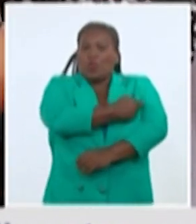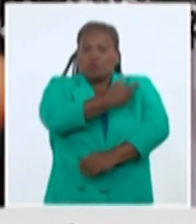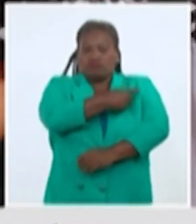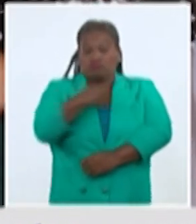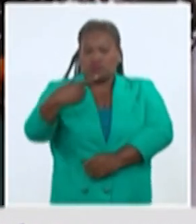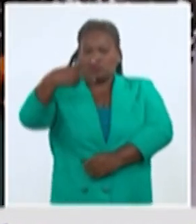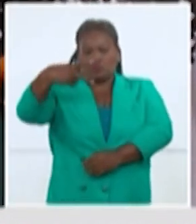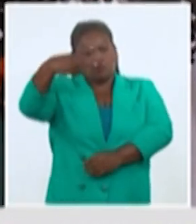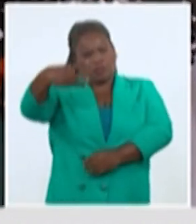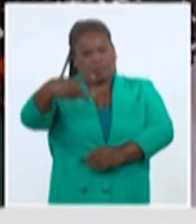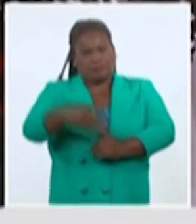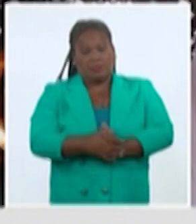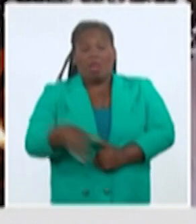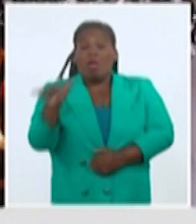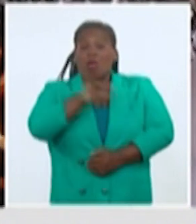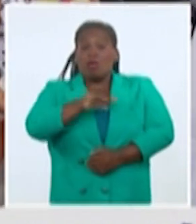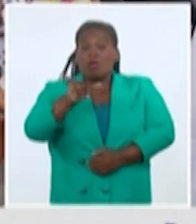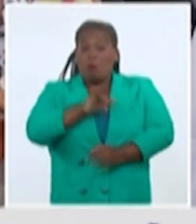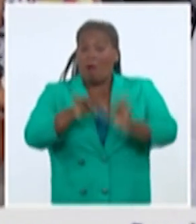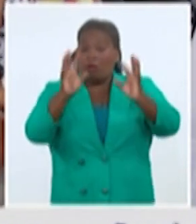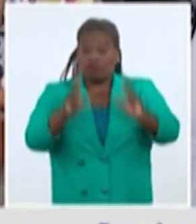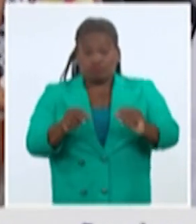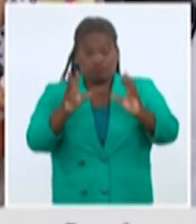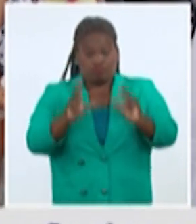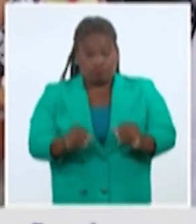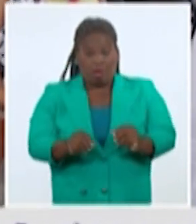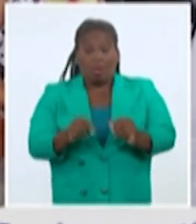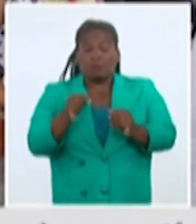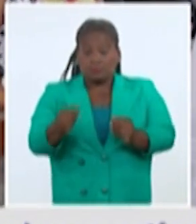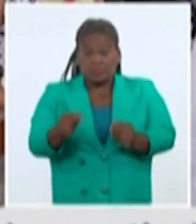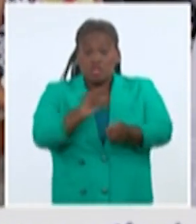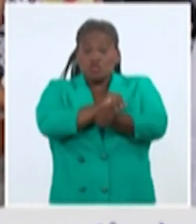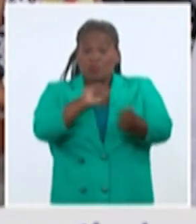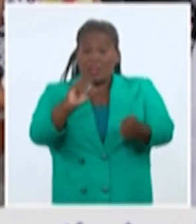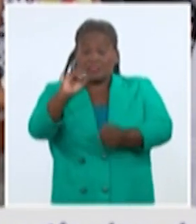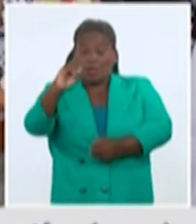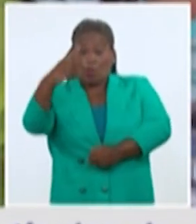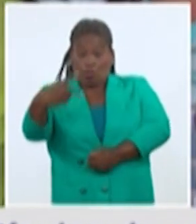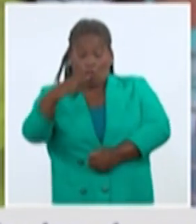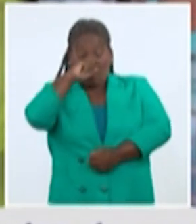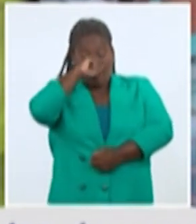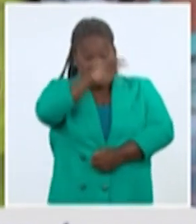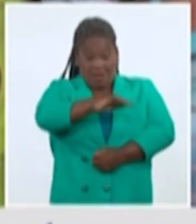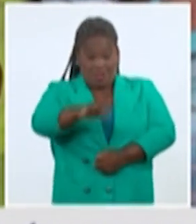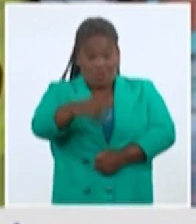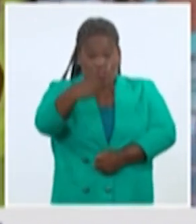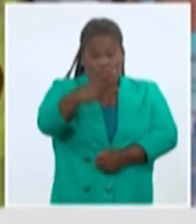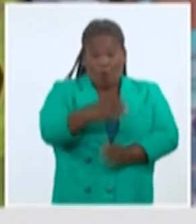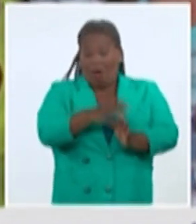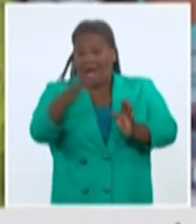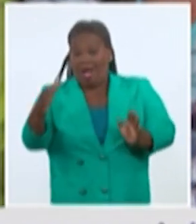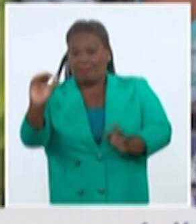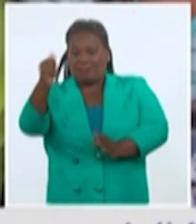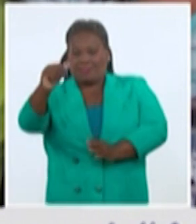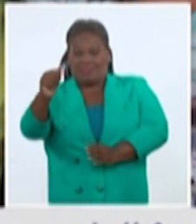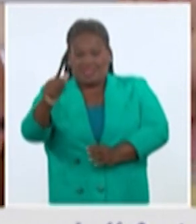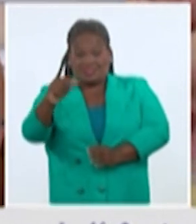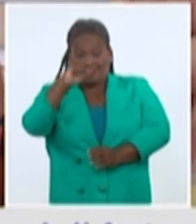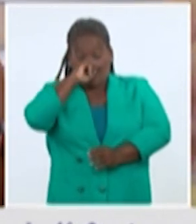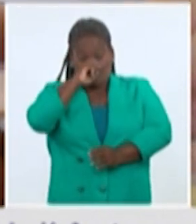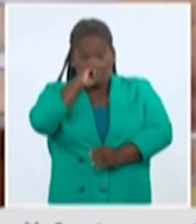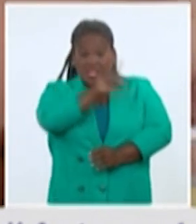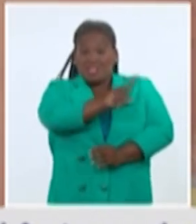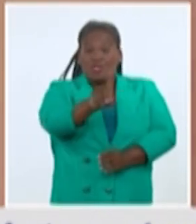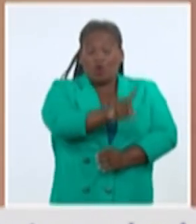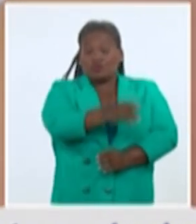También marcha con excelentes resultados el esquema de Soberana 02 en niños de 2 a 10 años y de 11 a 18, con